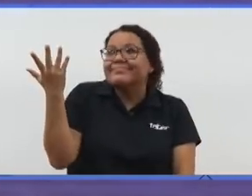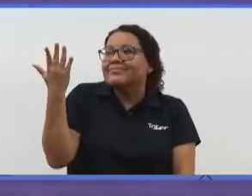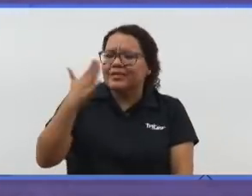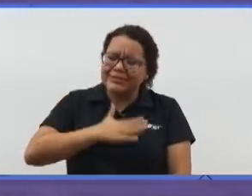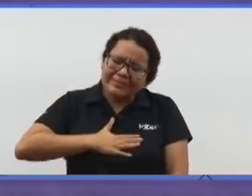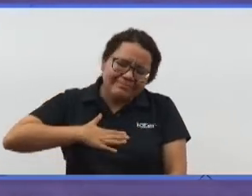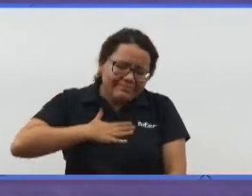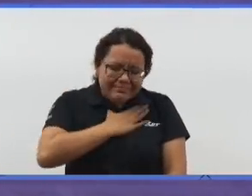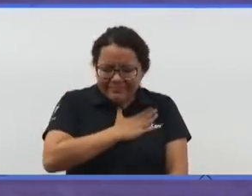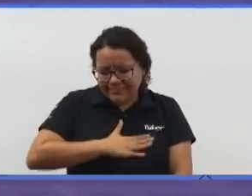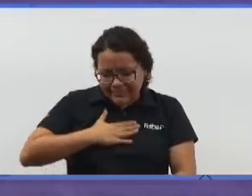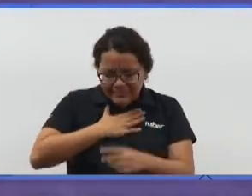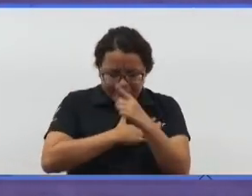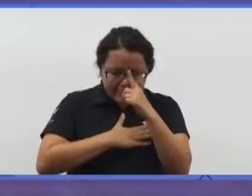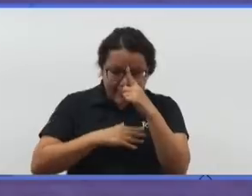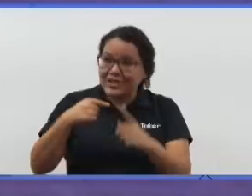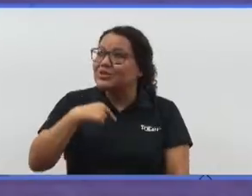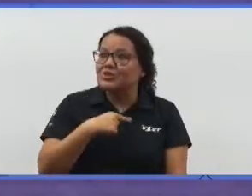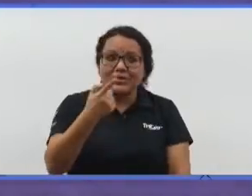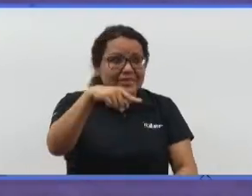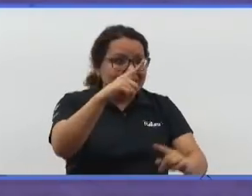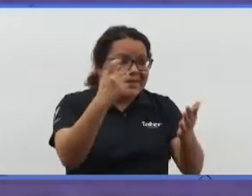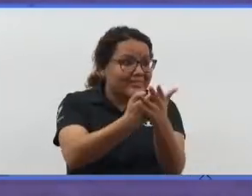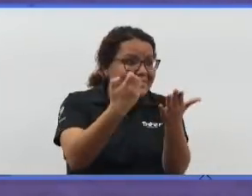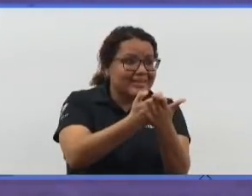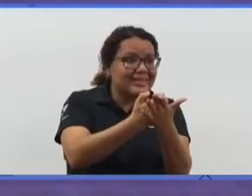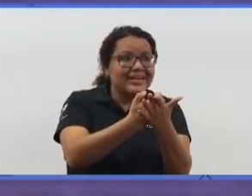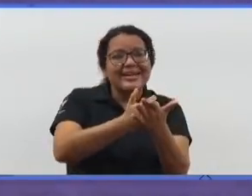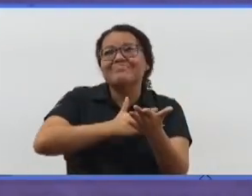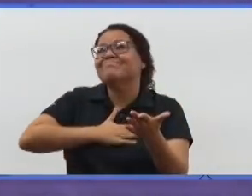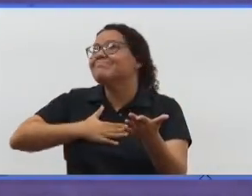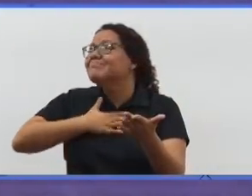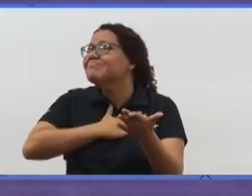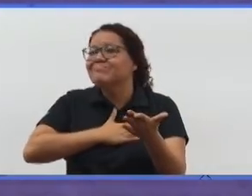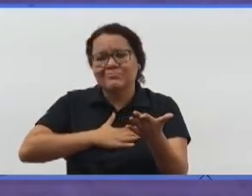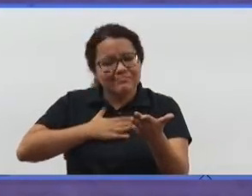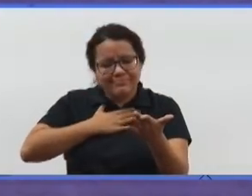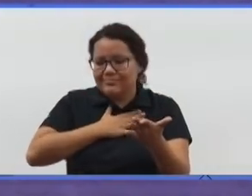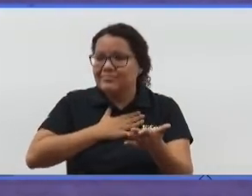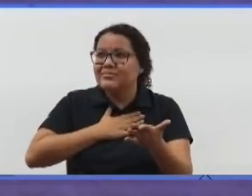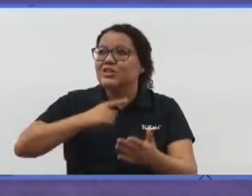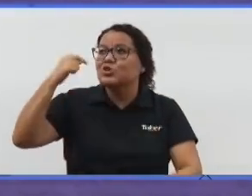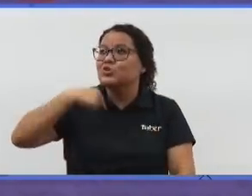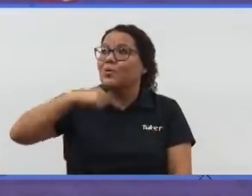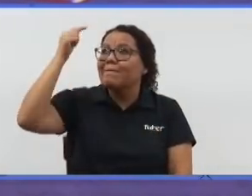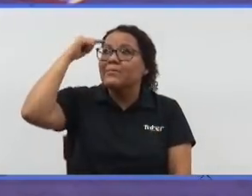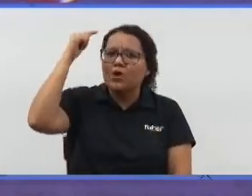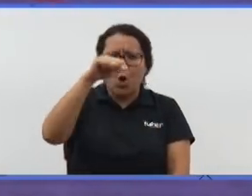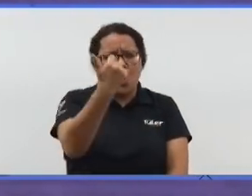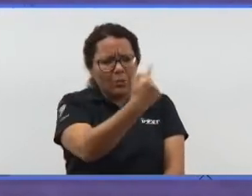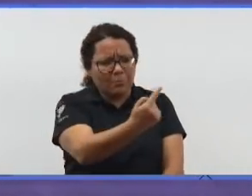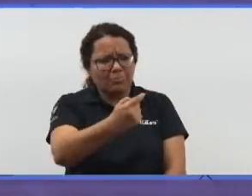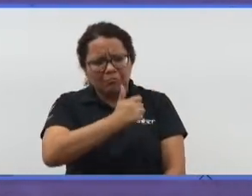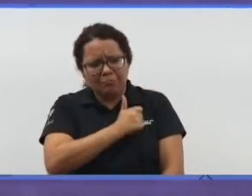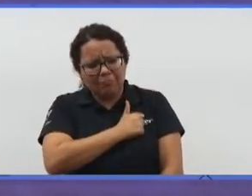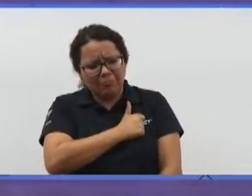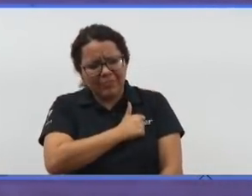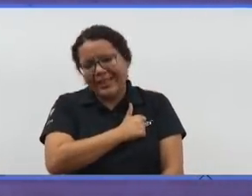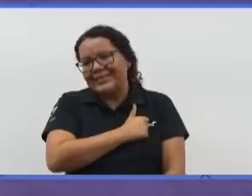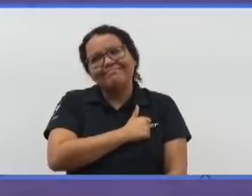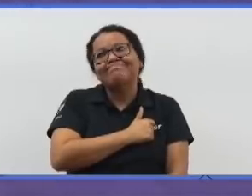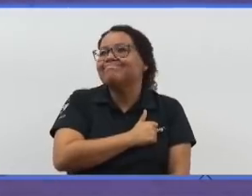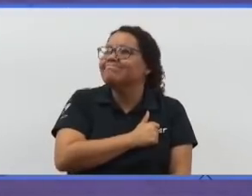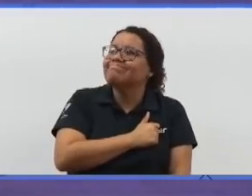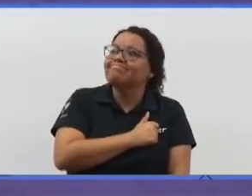perdón señor por no evangelizar por no hablar de tus maravillas por creer que solo tiene que hacer otro cuando es un privilegio